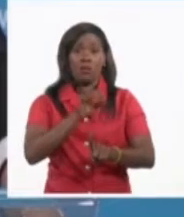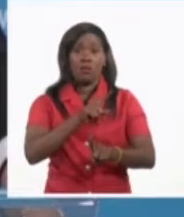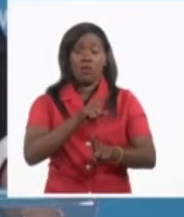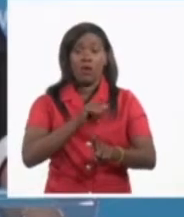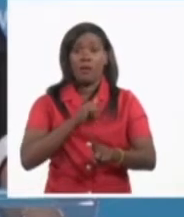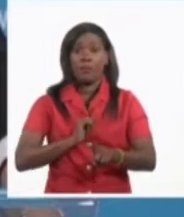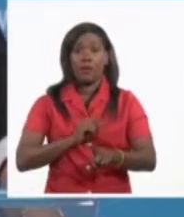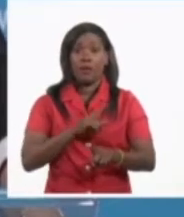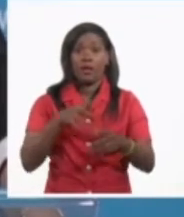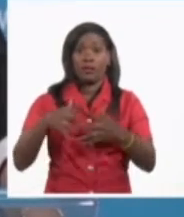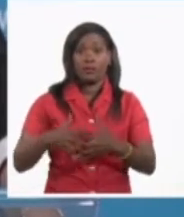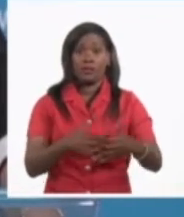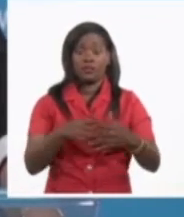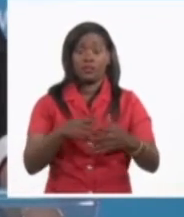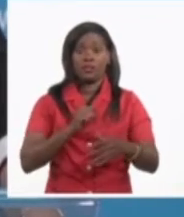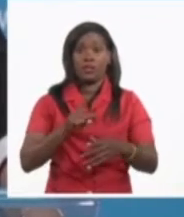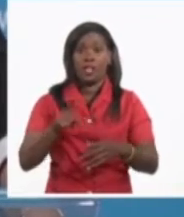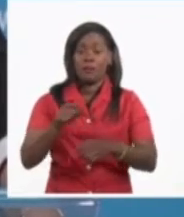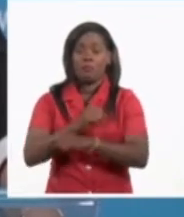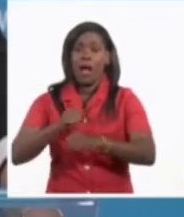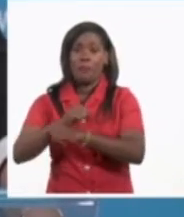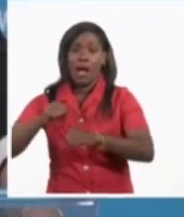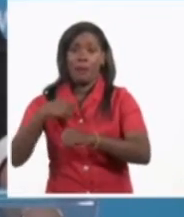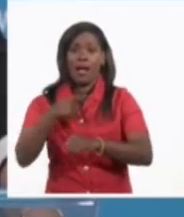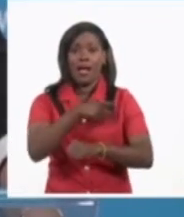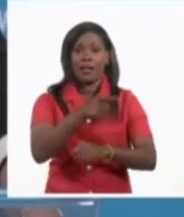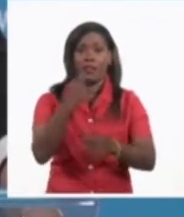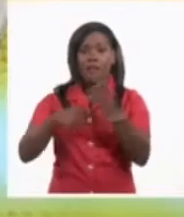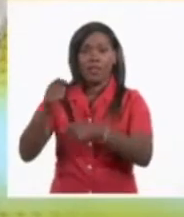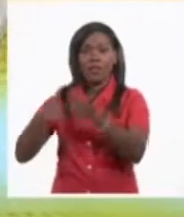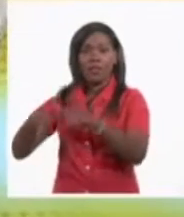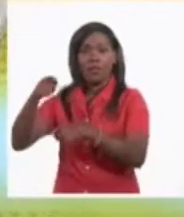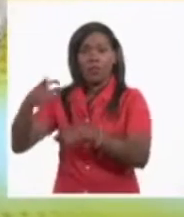el suministro de su gas licuado a la Unión Europea.